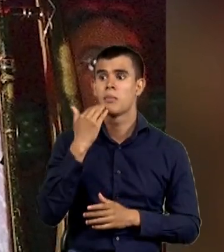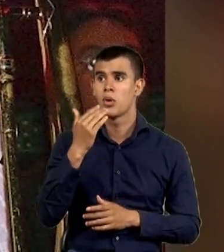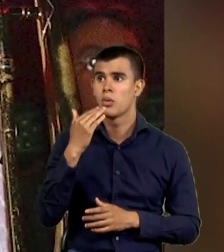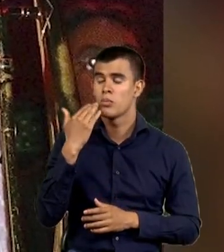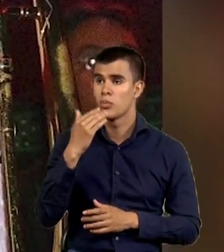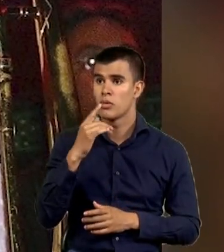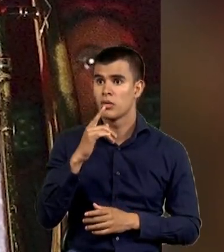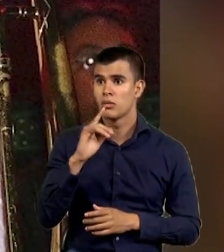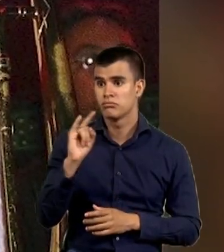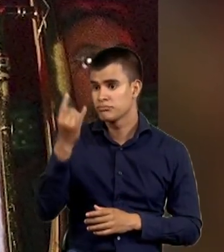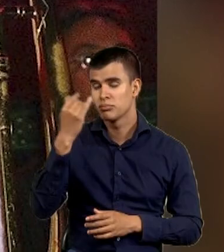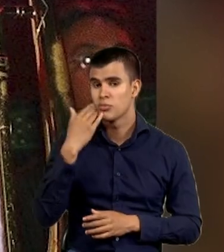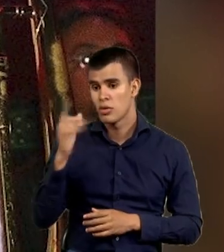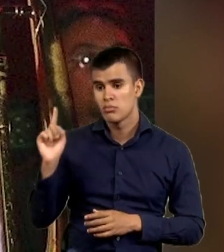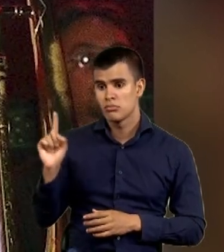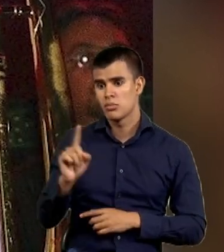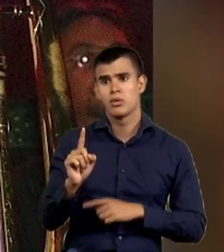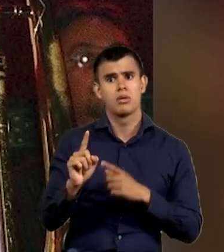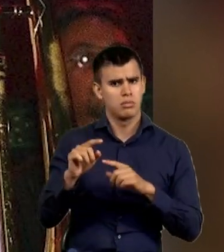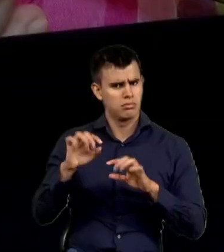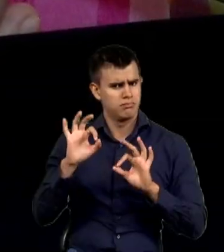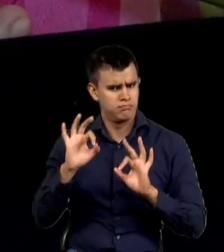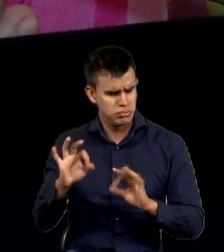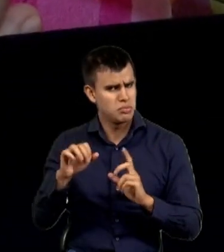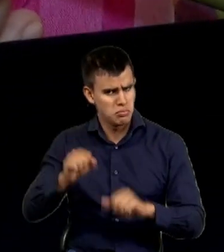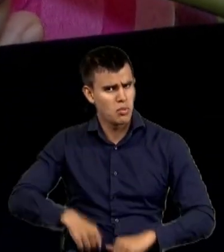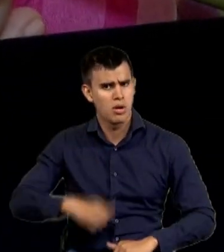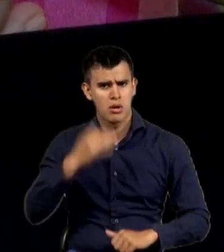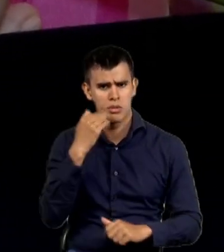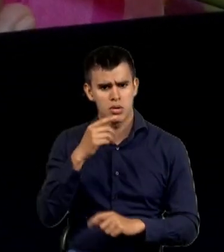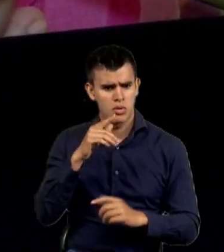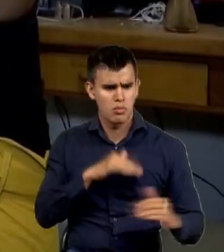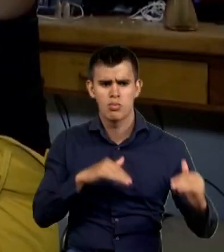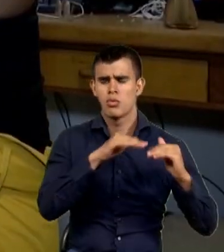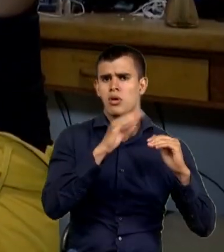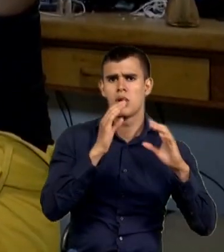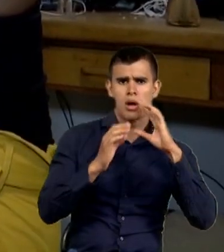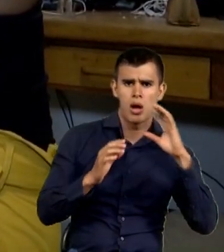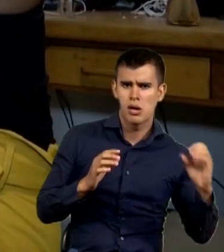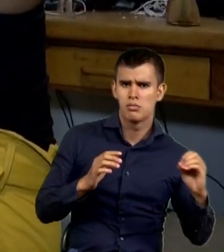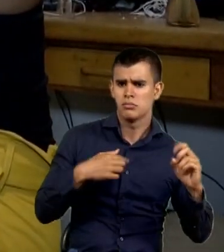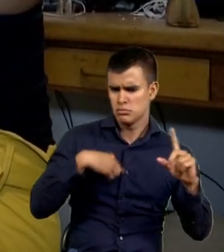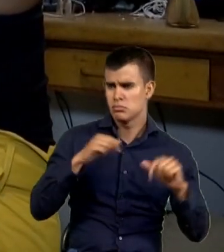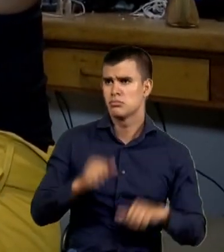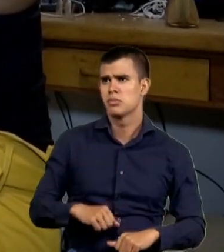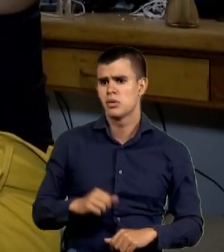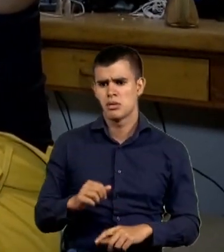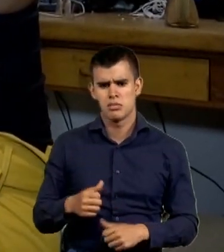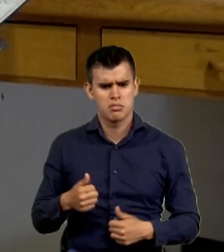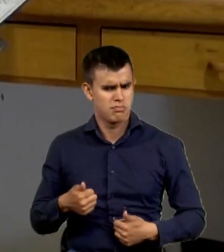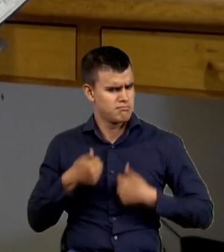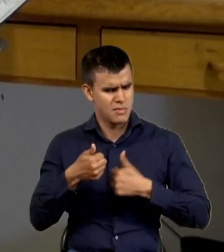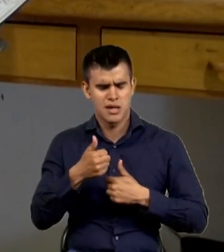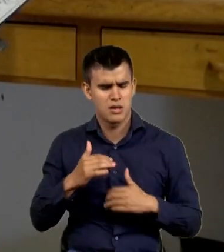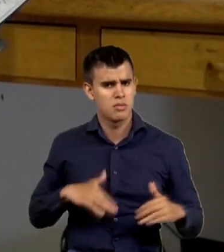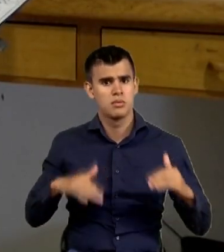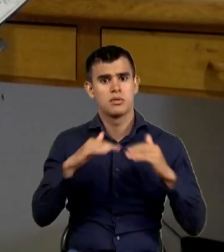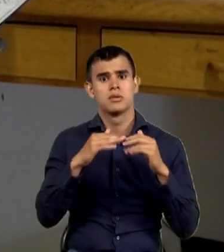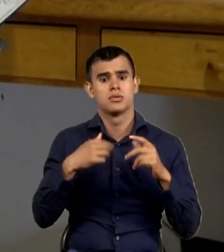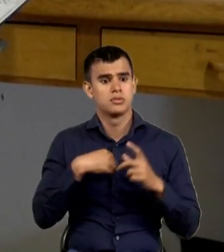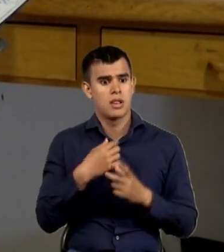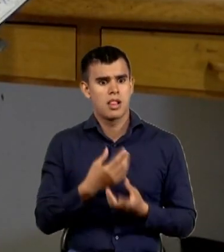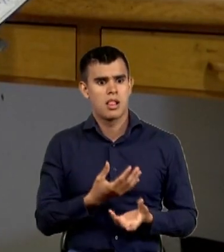y si una mujer la quiere tocar, que me parece excelente, que podemos tocarla también igualmente de bien que en los